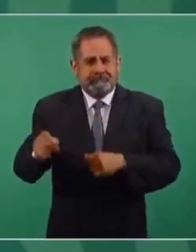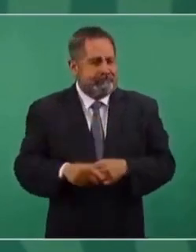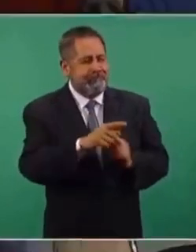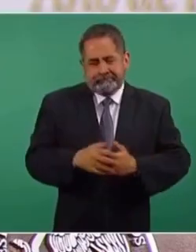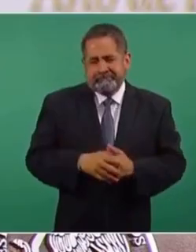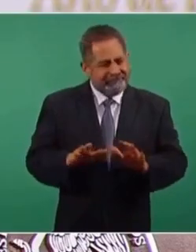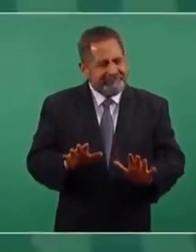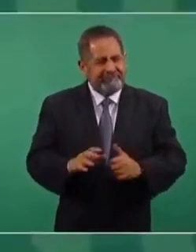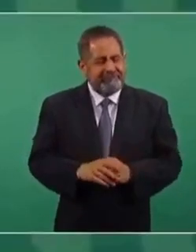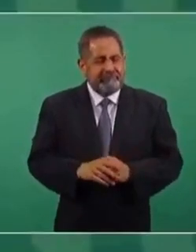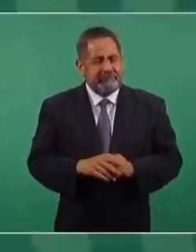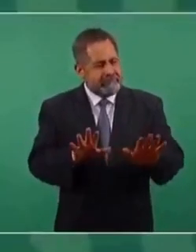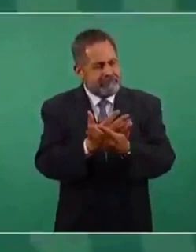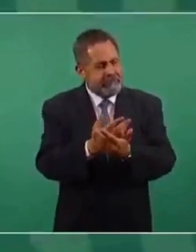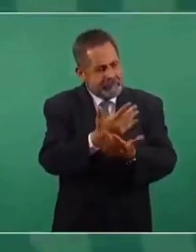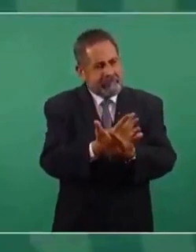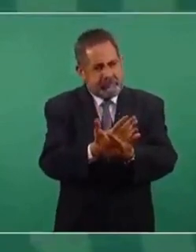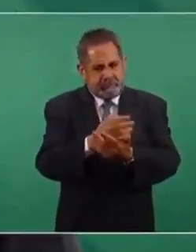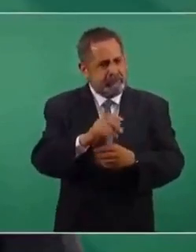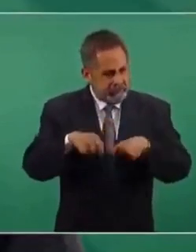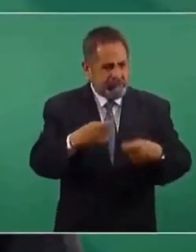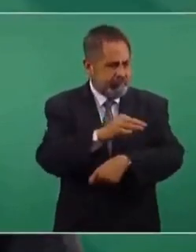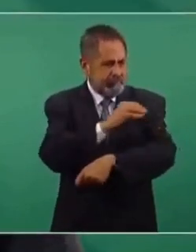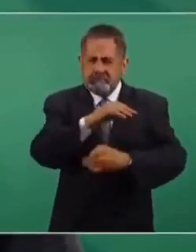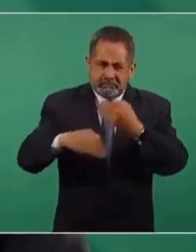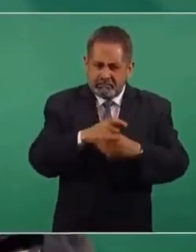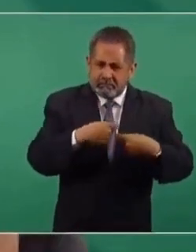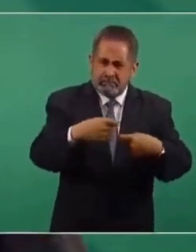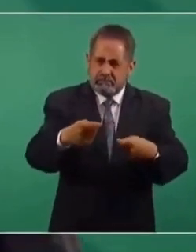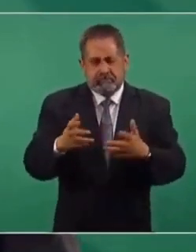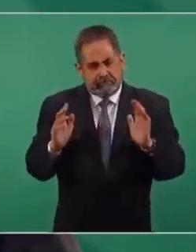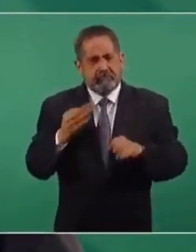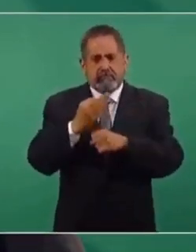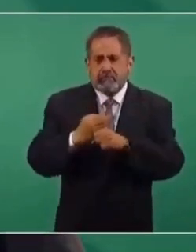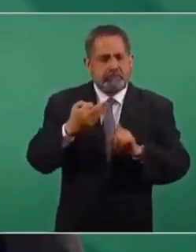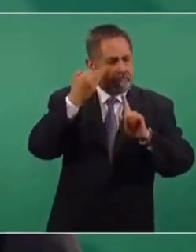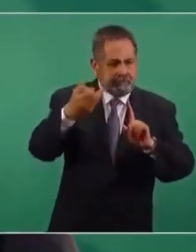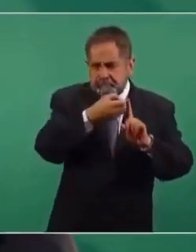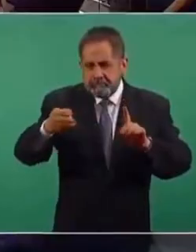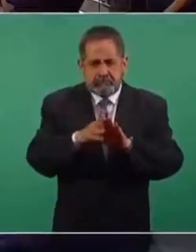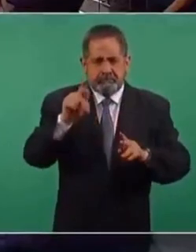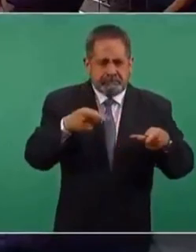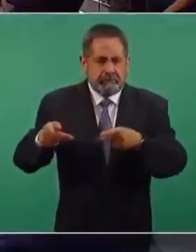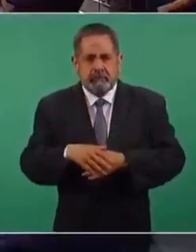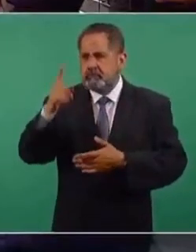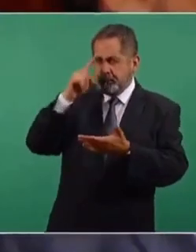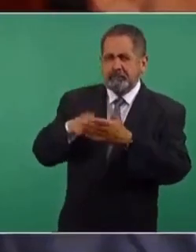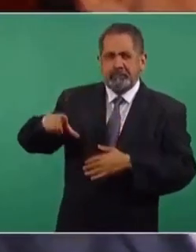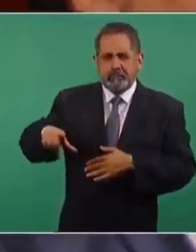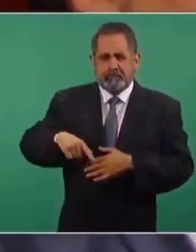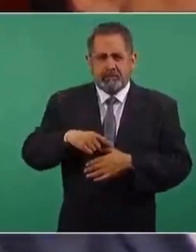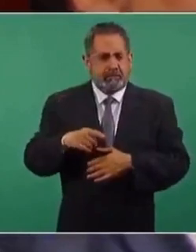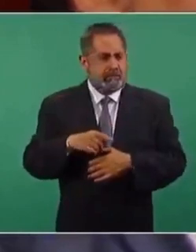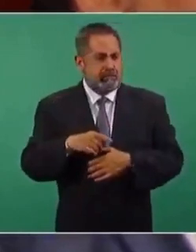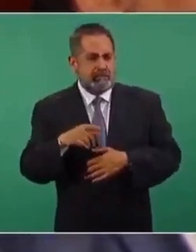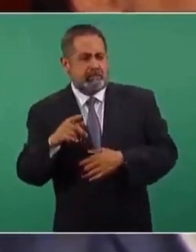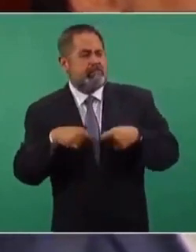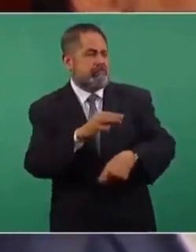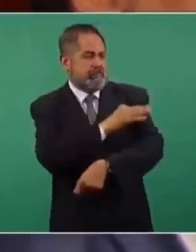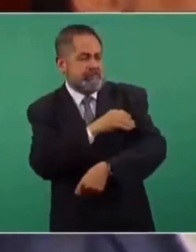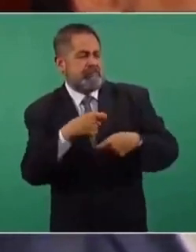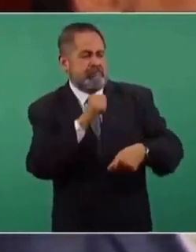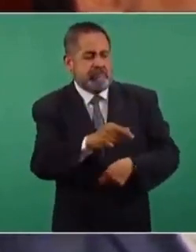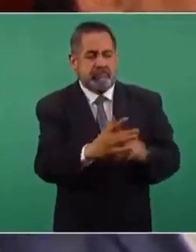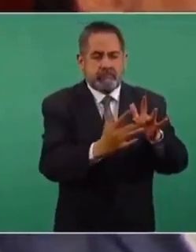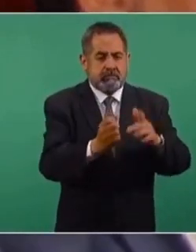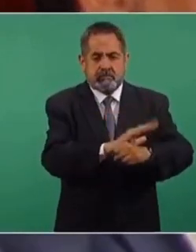Con reforma no podemos. Nos esperen porque los vamos a atender a todos, nada más que se está definiendo una estrategia. ¿No cree que el gobierno es el que se esté echando encima a los médicos no vacunándolos a pesar